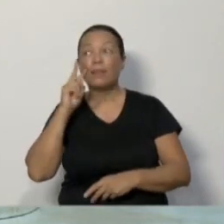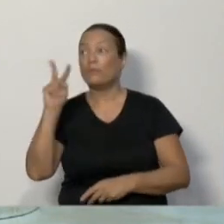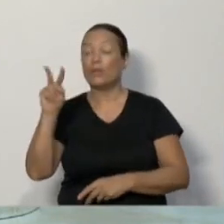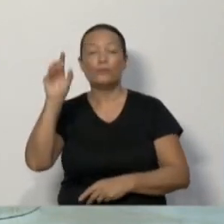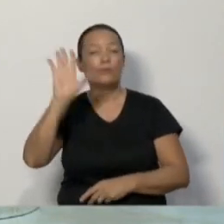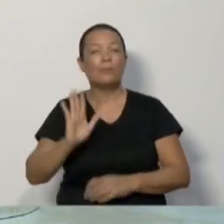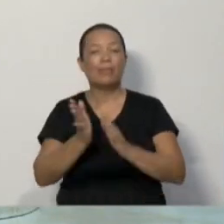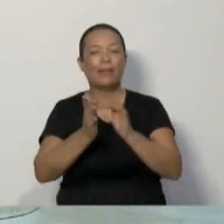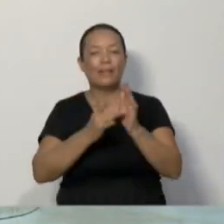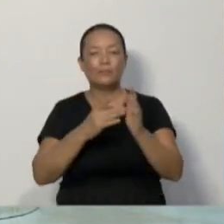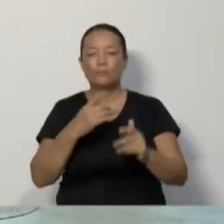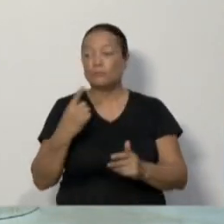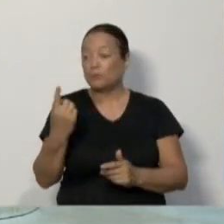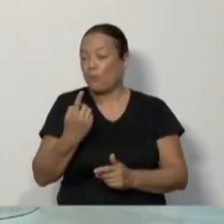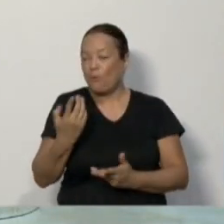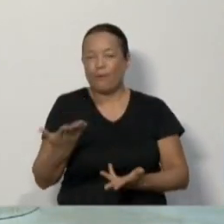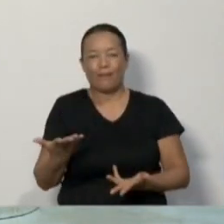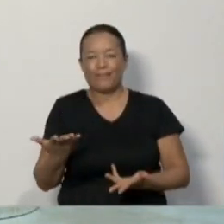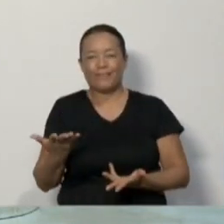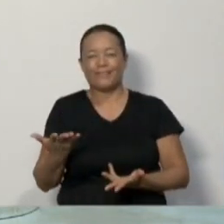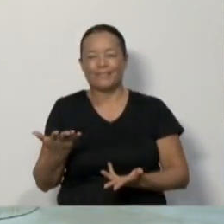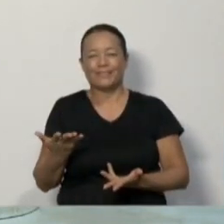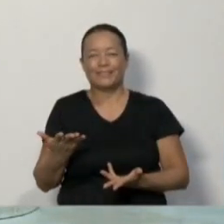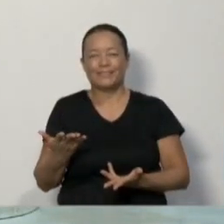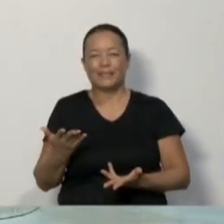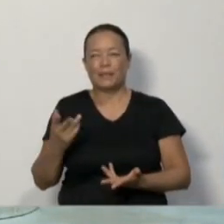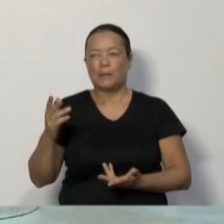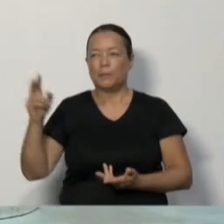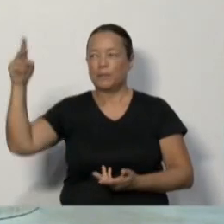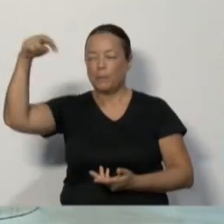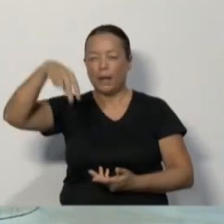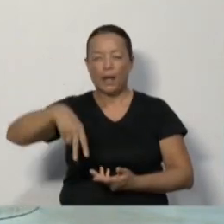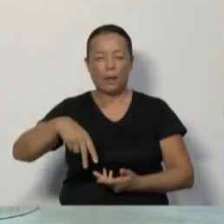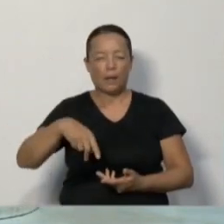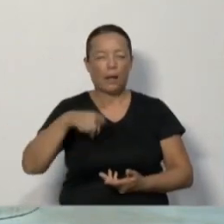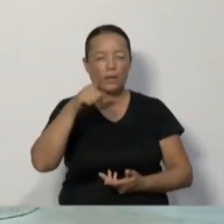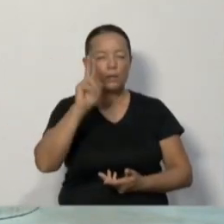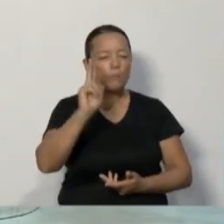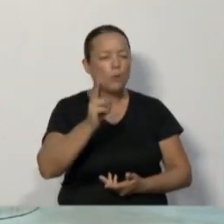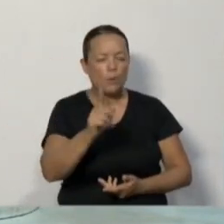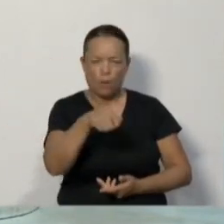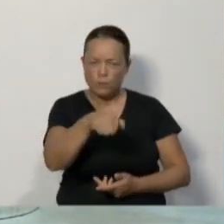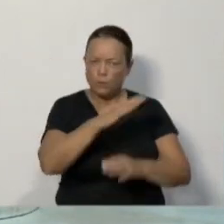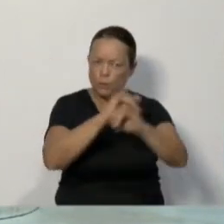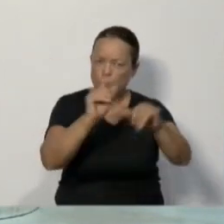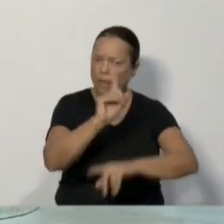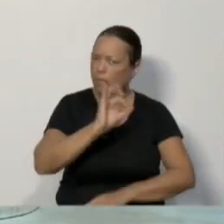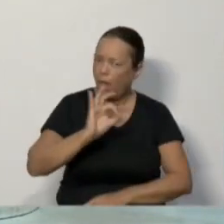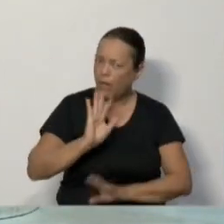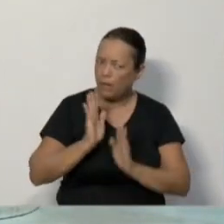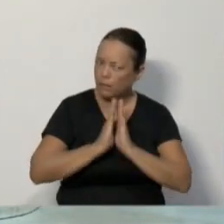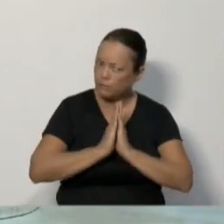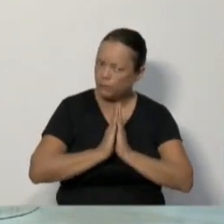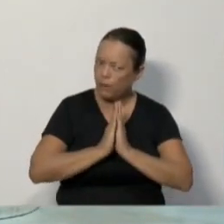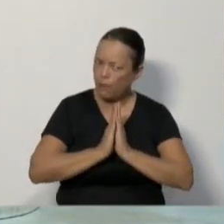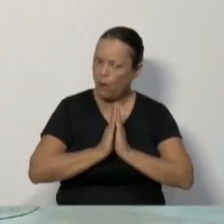Jesús solo con ellos. Mientras bajaban del monte, Jesús les prohibió contar lo que habían visto, hasta que el